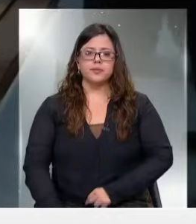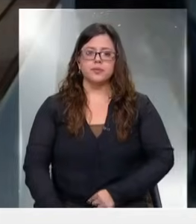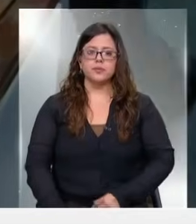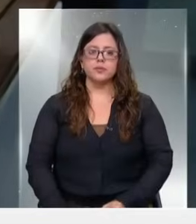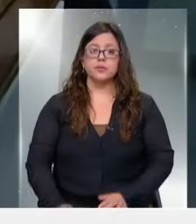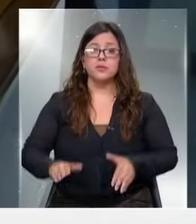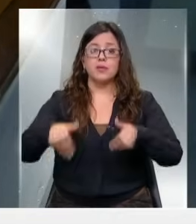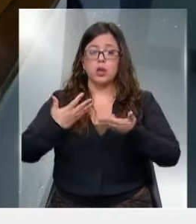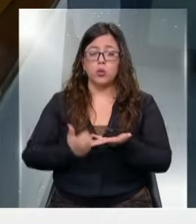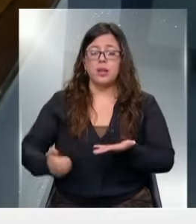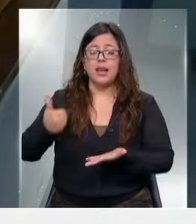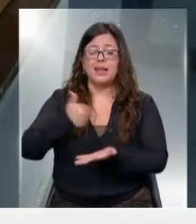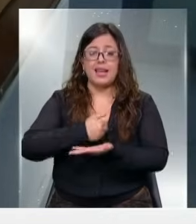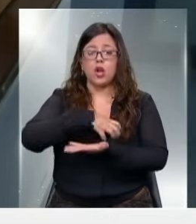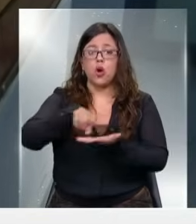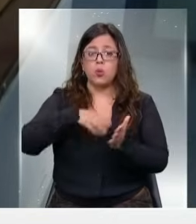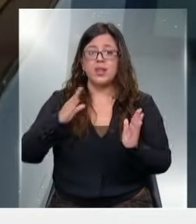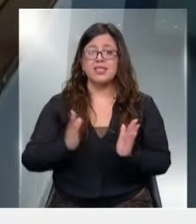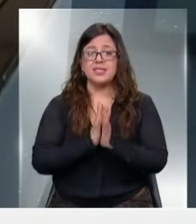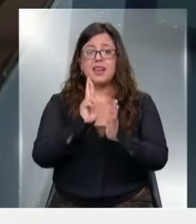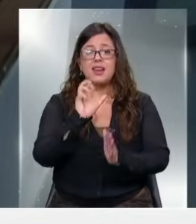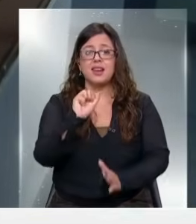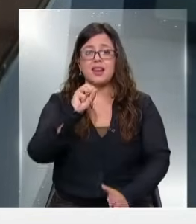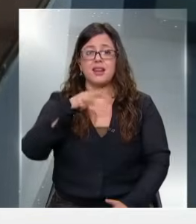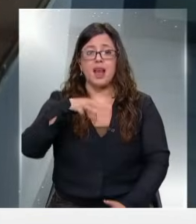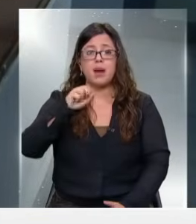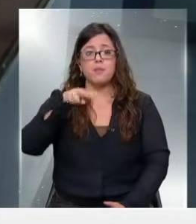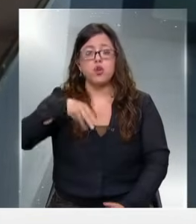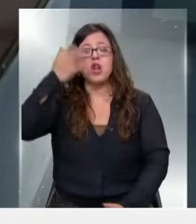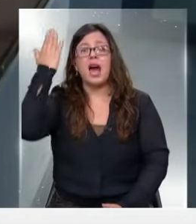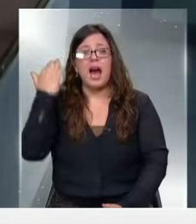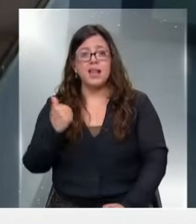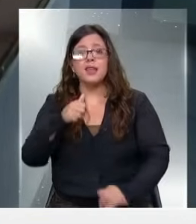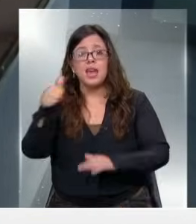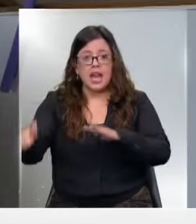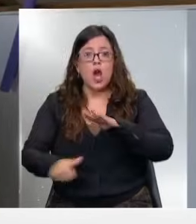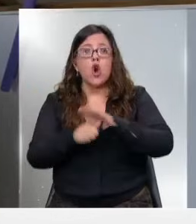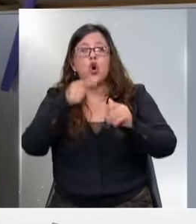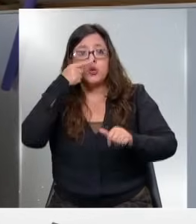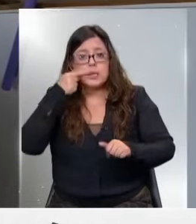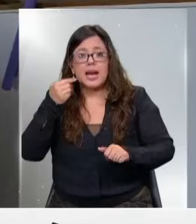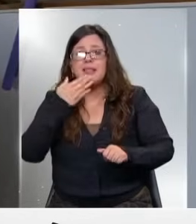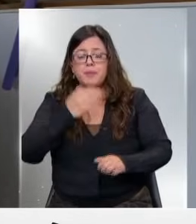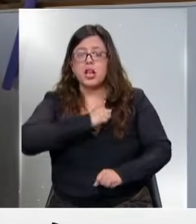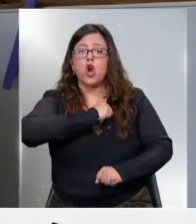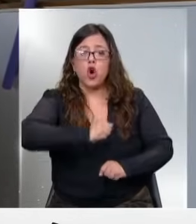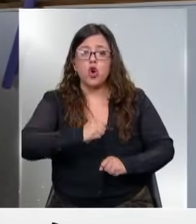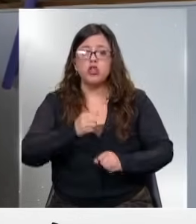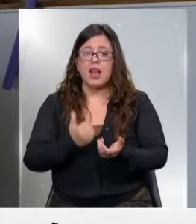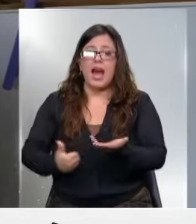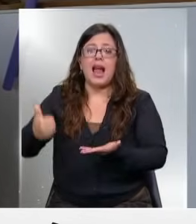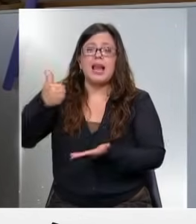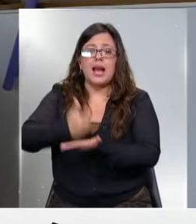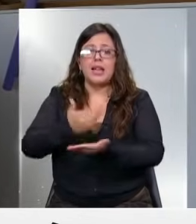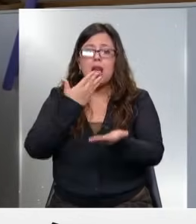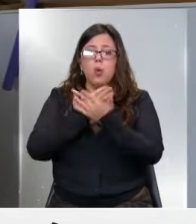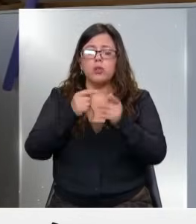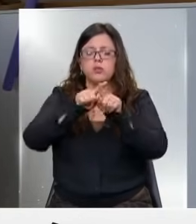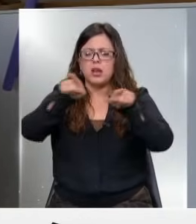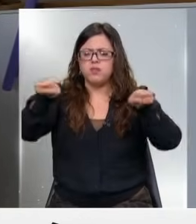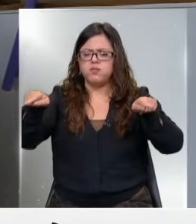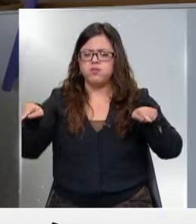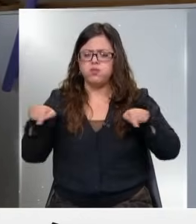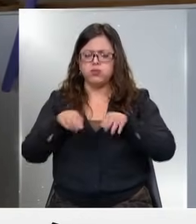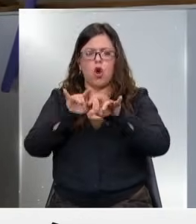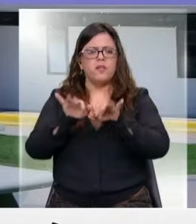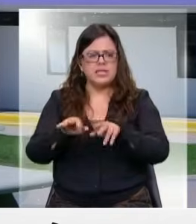El actual alcalde de San Ramón era concejal y opositor a Miguel Ángel Aguilera. Desde que se instaló en esta oficina, ha ido